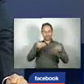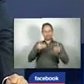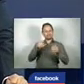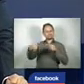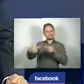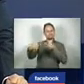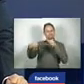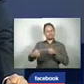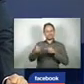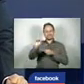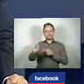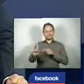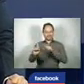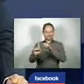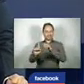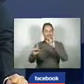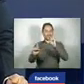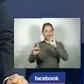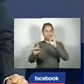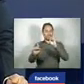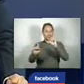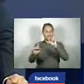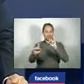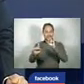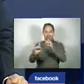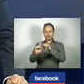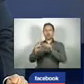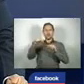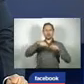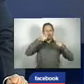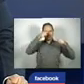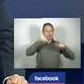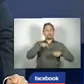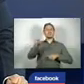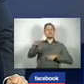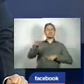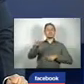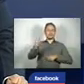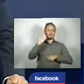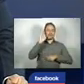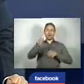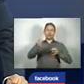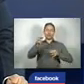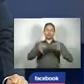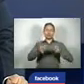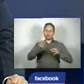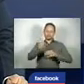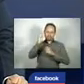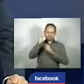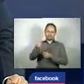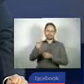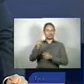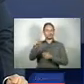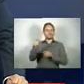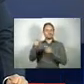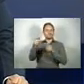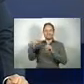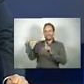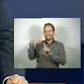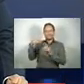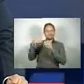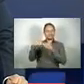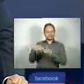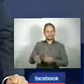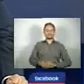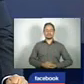diputado del Parlamento Centroamericano, Norman Quijano, dictaminó para que el funcionario enfrente la justicia por distintos delitos. Los detalles en la